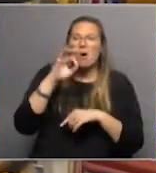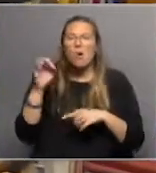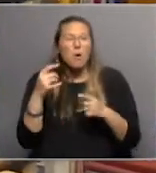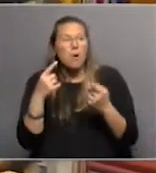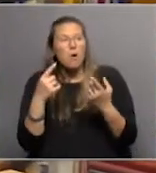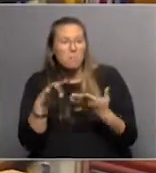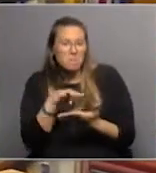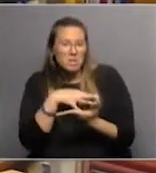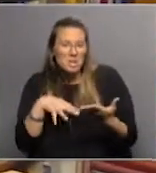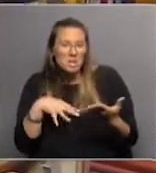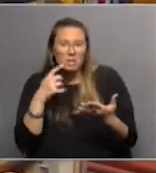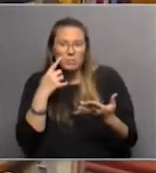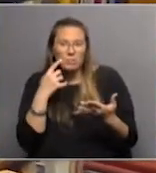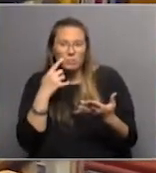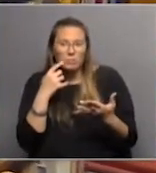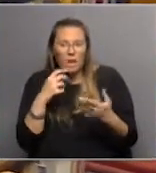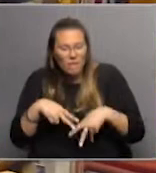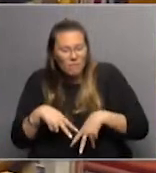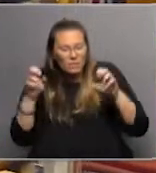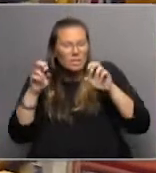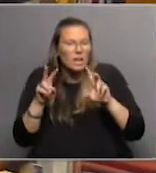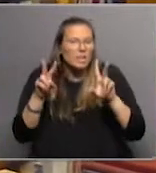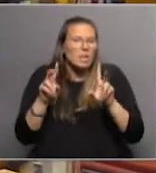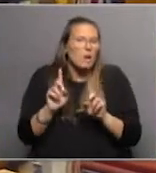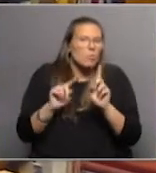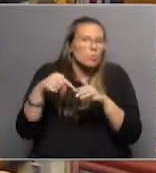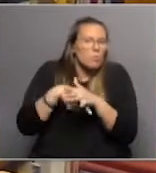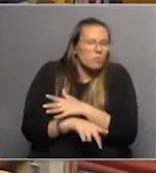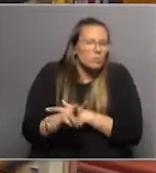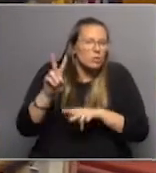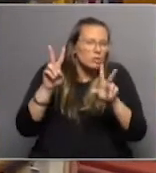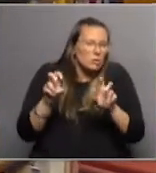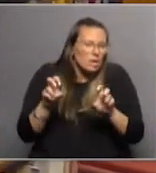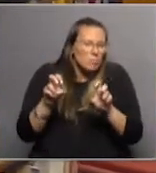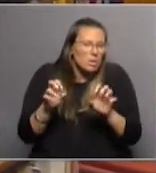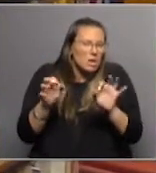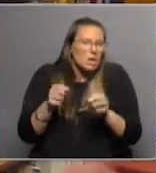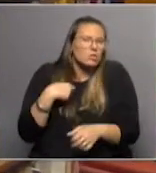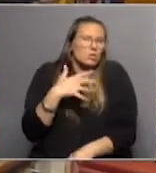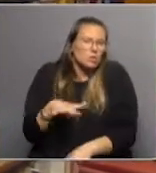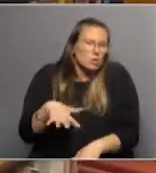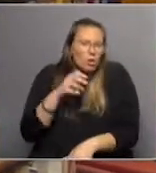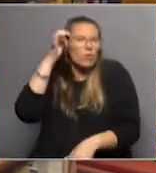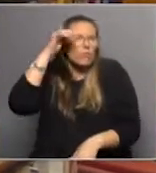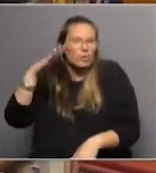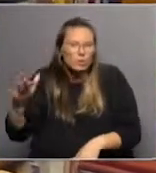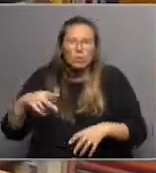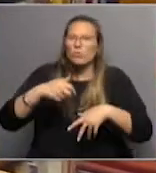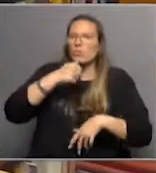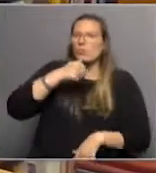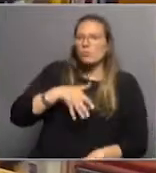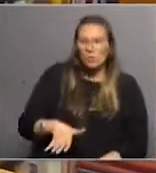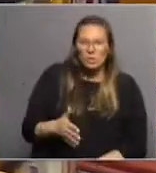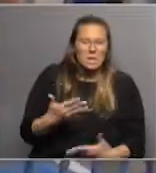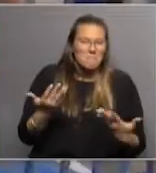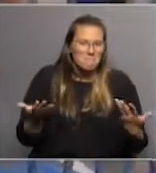para de repente investigar un poquito más en profundidad sobre temas sociológicos, filosóficos, de historia.